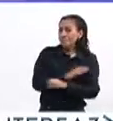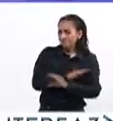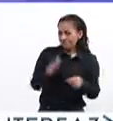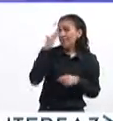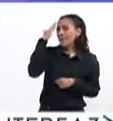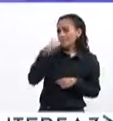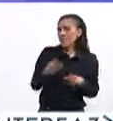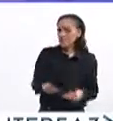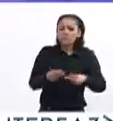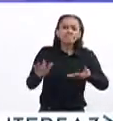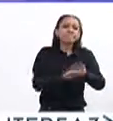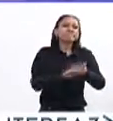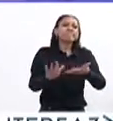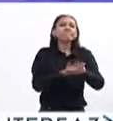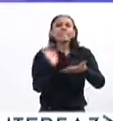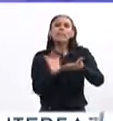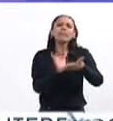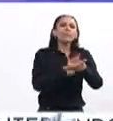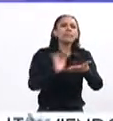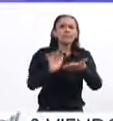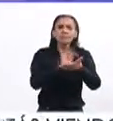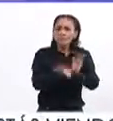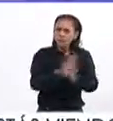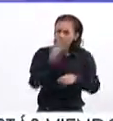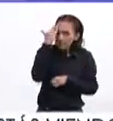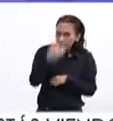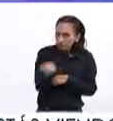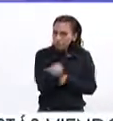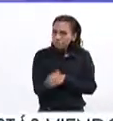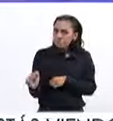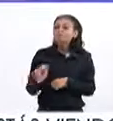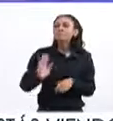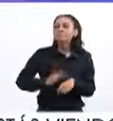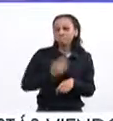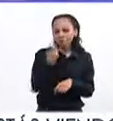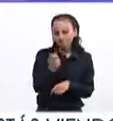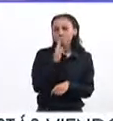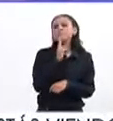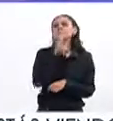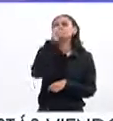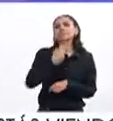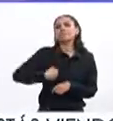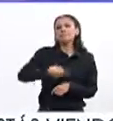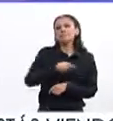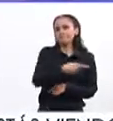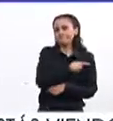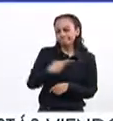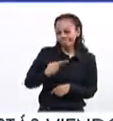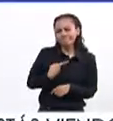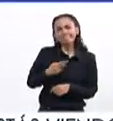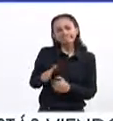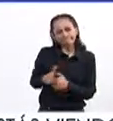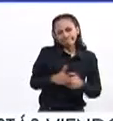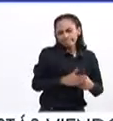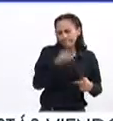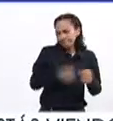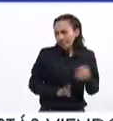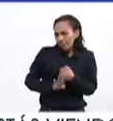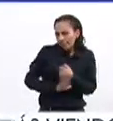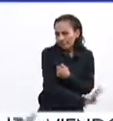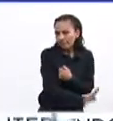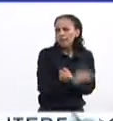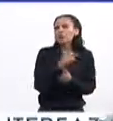cómo manejarlo. Entonces, sí es importante que intentemos, ¿no? No tenerlo, o que no sea para